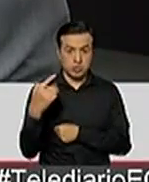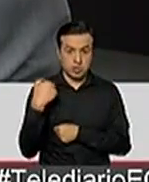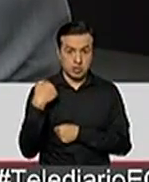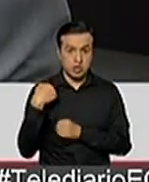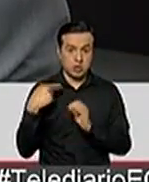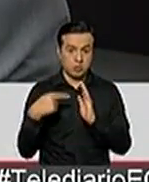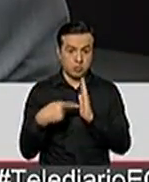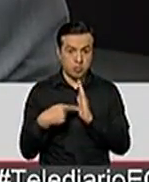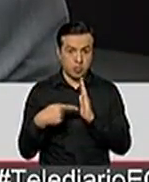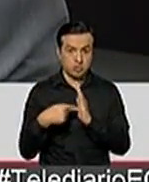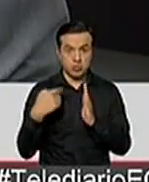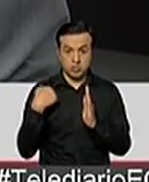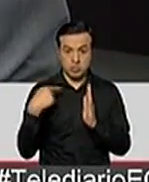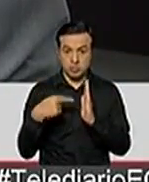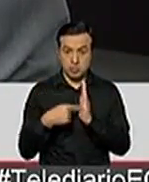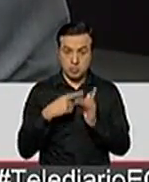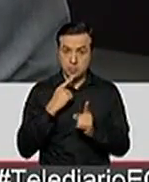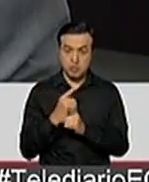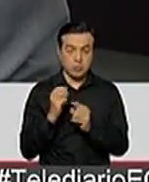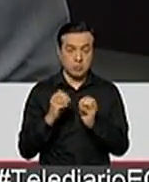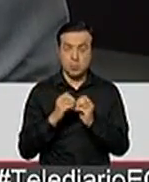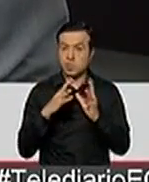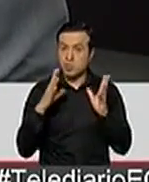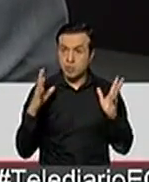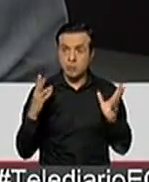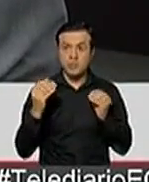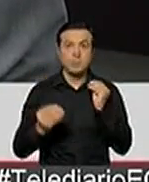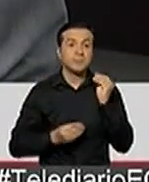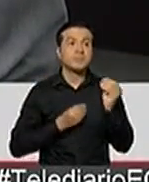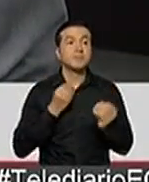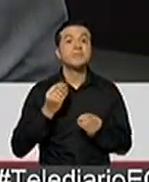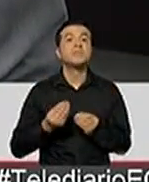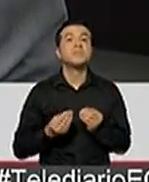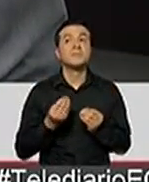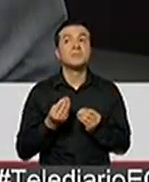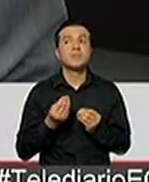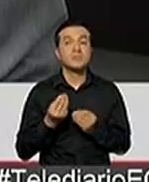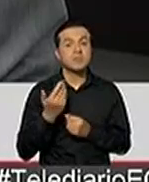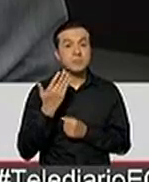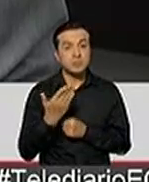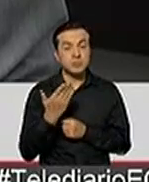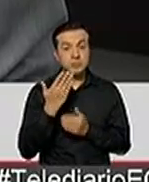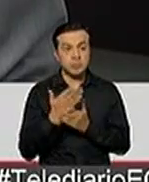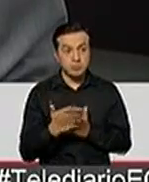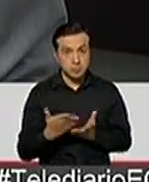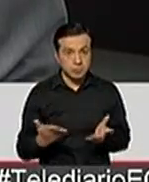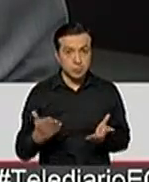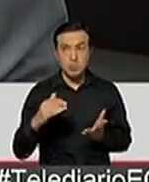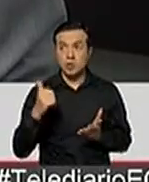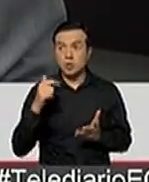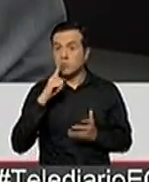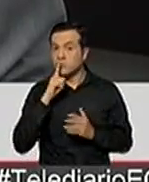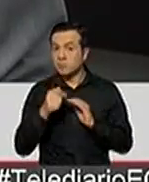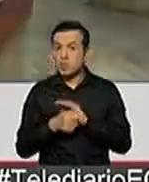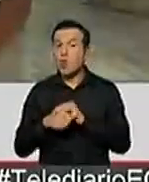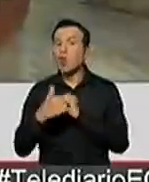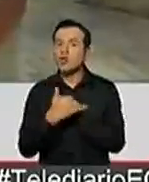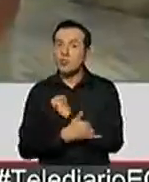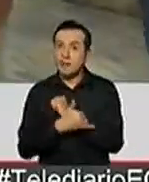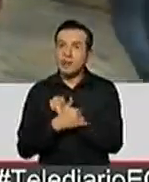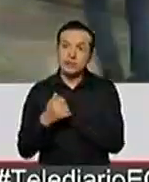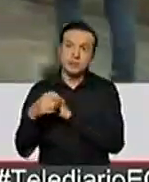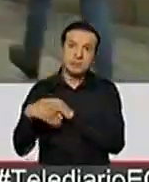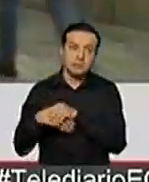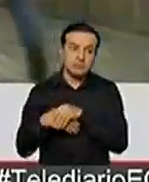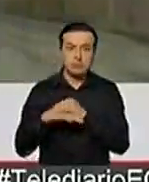que, digamos, era relativamente alto, provocaba o producía que estos tipos de productos ingresen por otras vías, por vías informales. De su